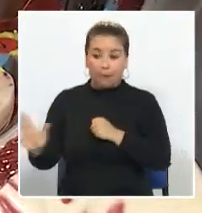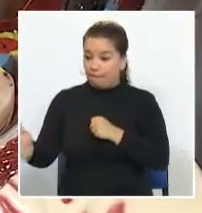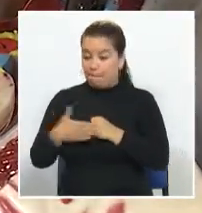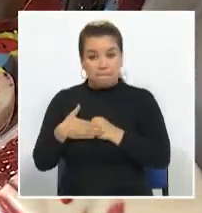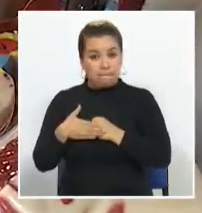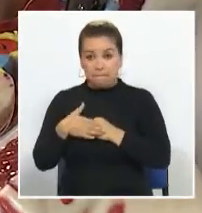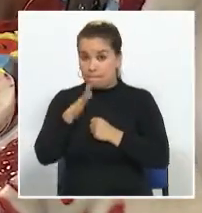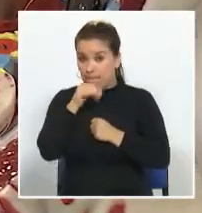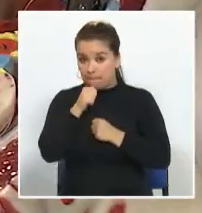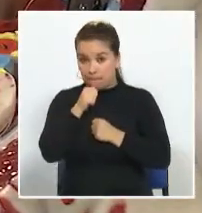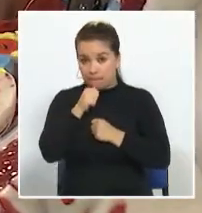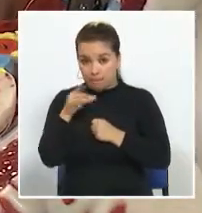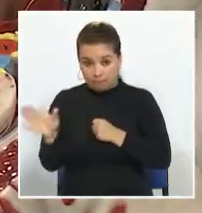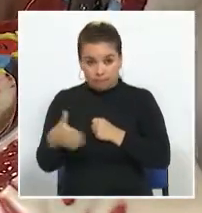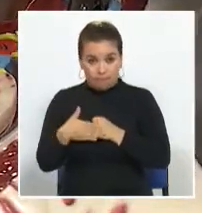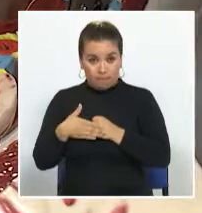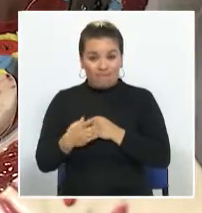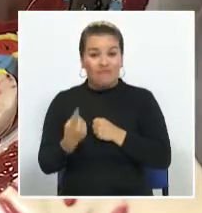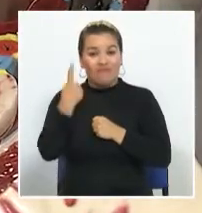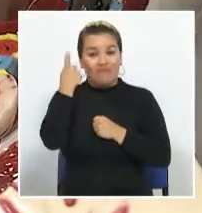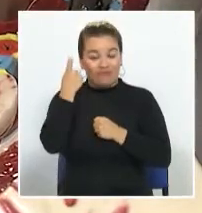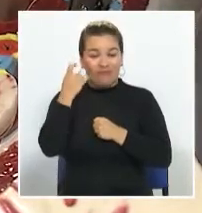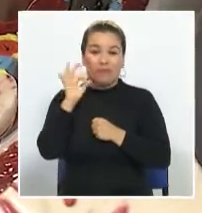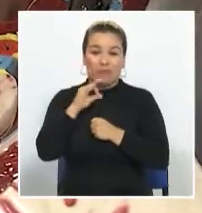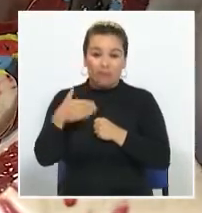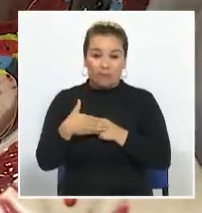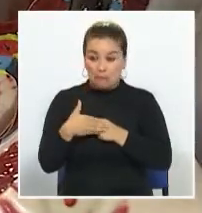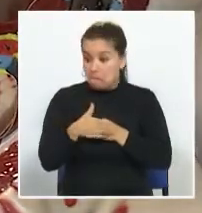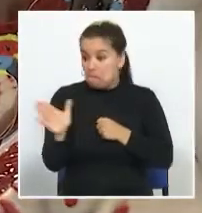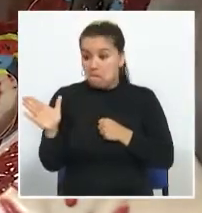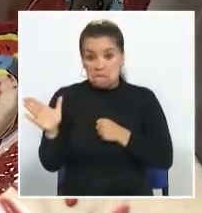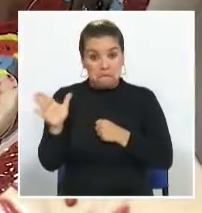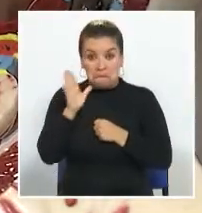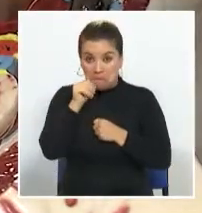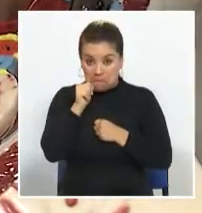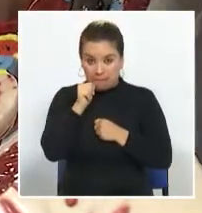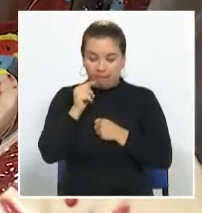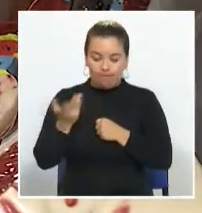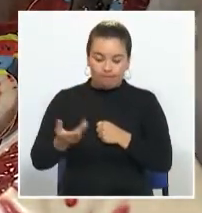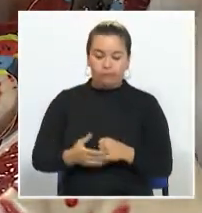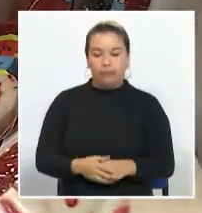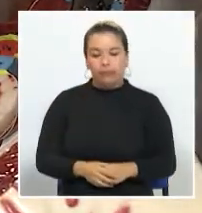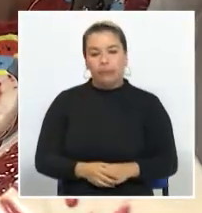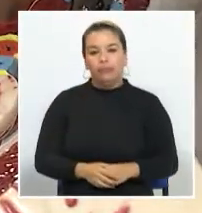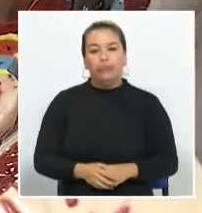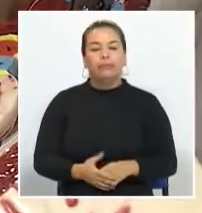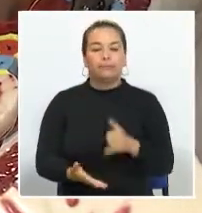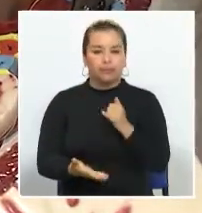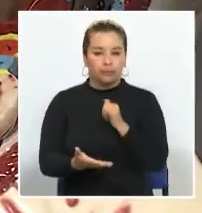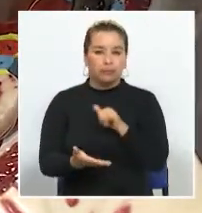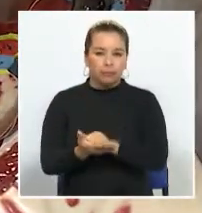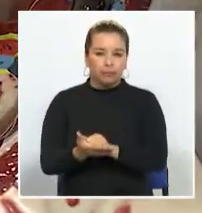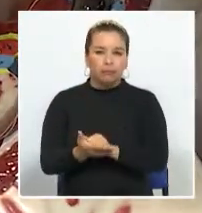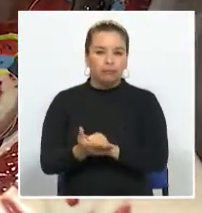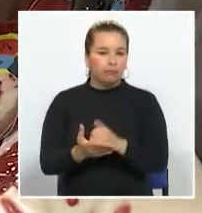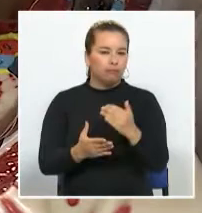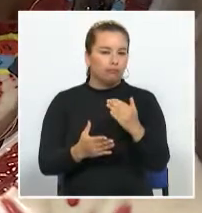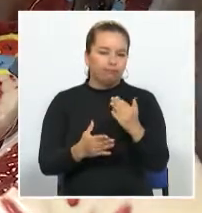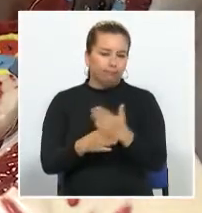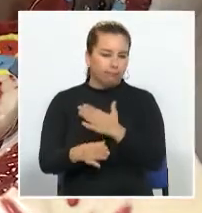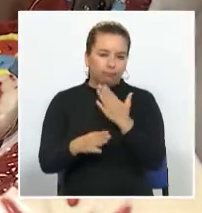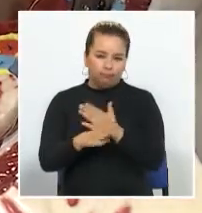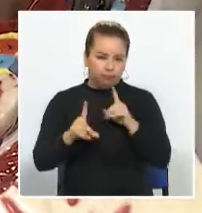de insuficiencia o cuando no abre bien de estenosis. Es una patología completamente diferente a la parte de